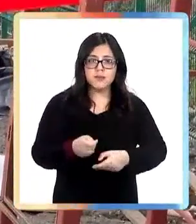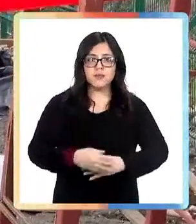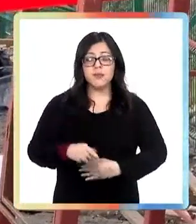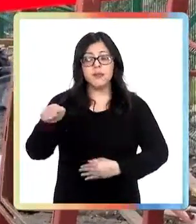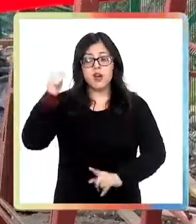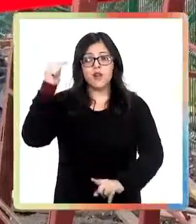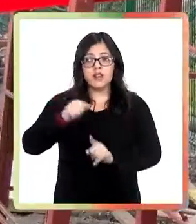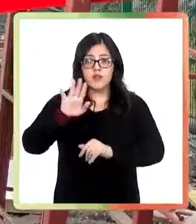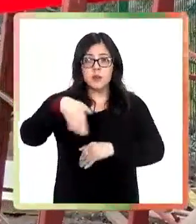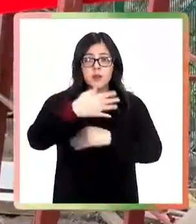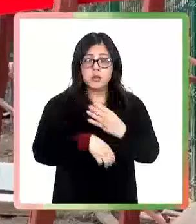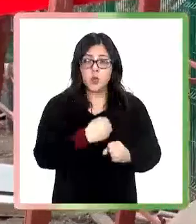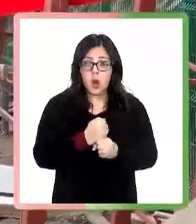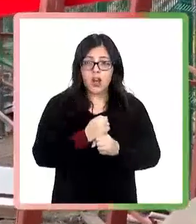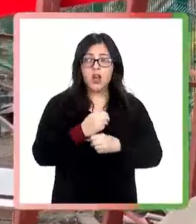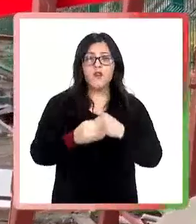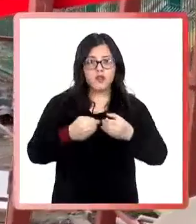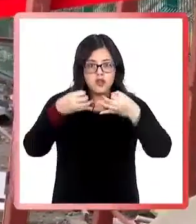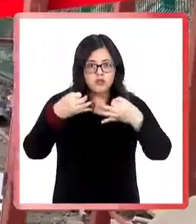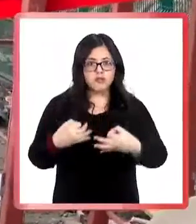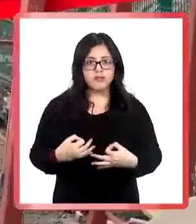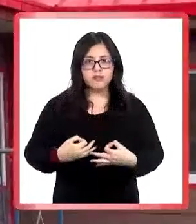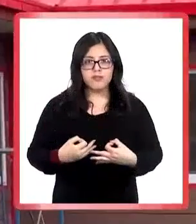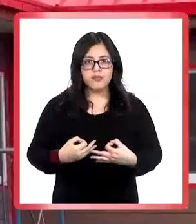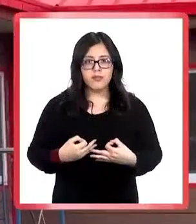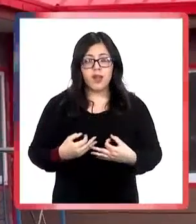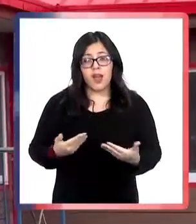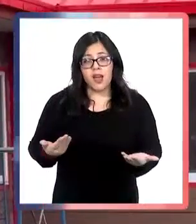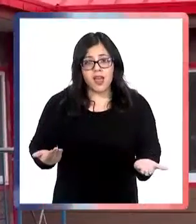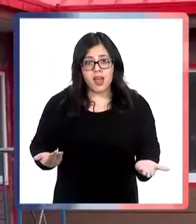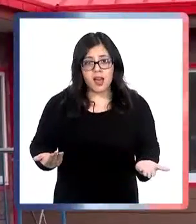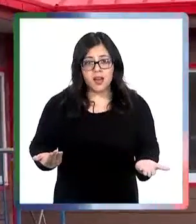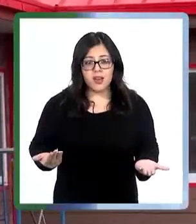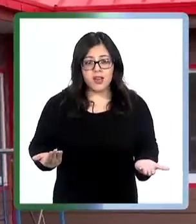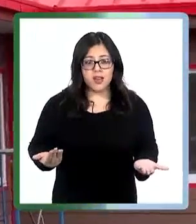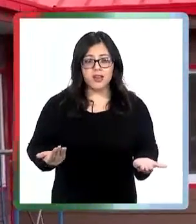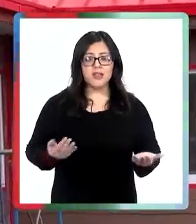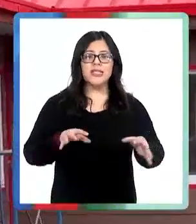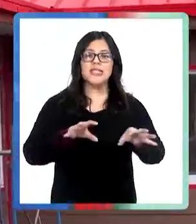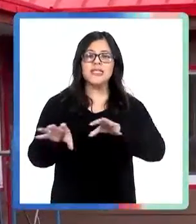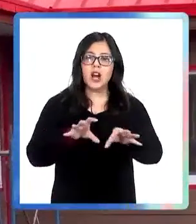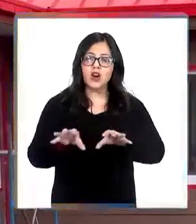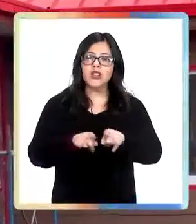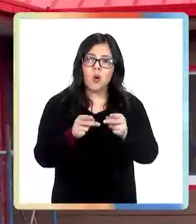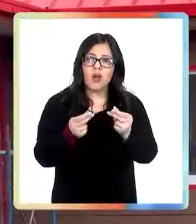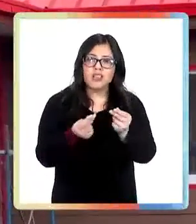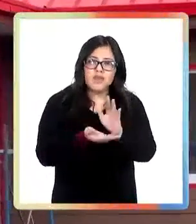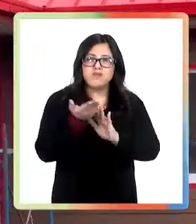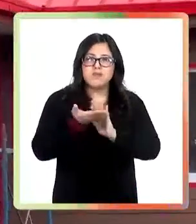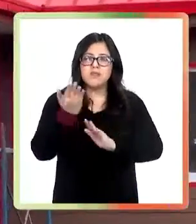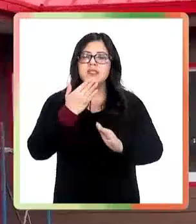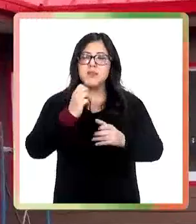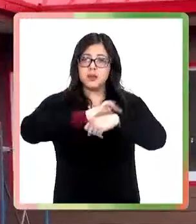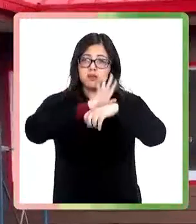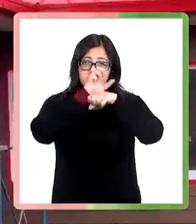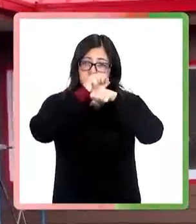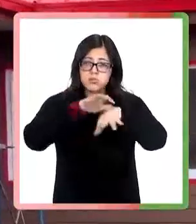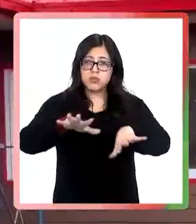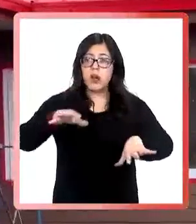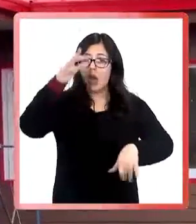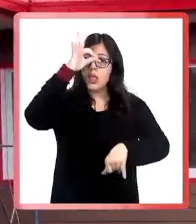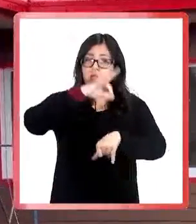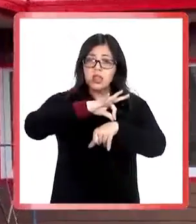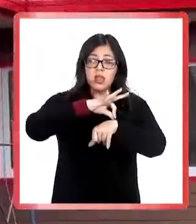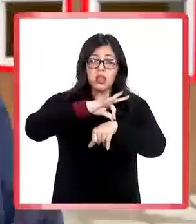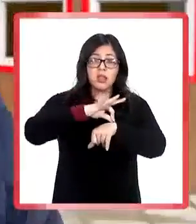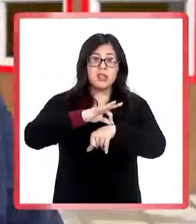próximo año empiece a funcionar y pese a que los materiales han subido, la pandemia ha sido complicada para la empresa